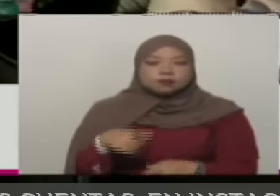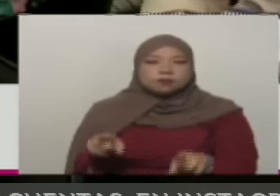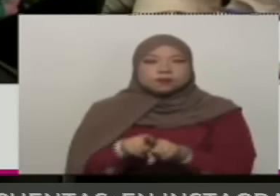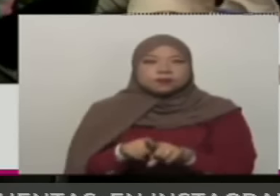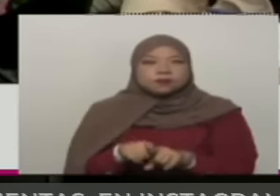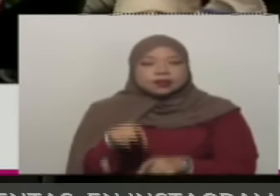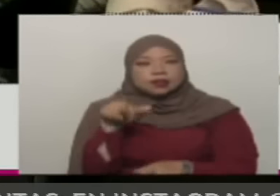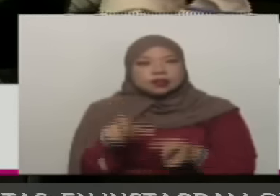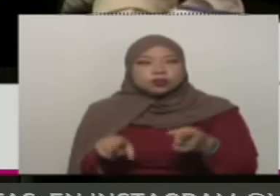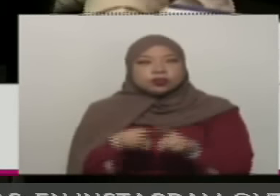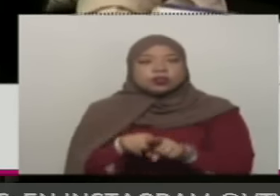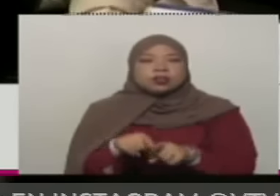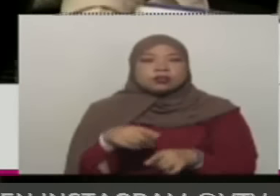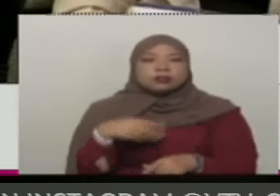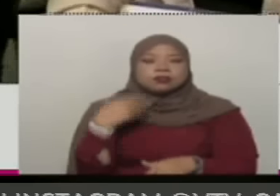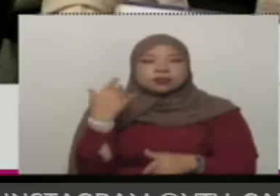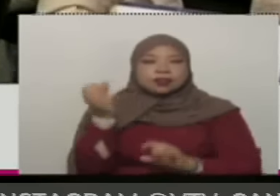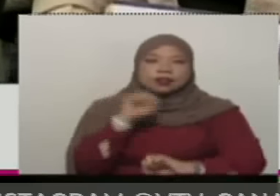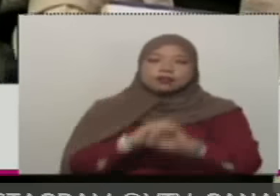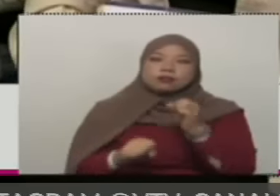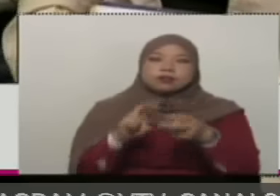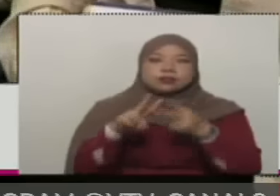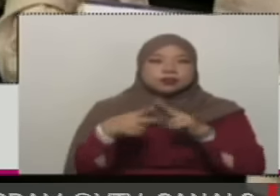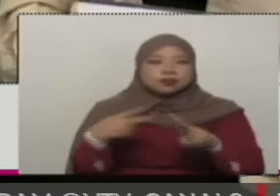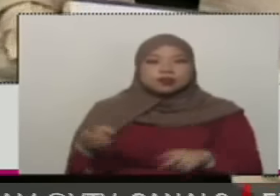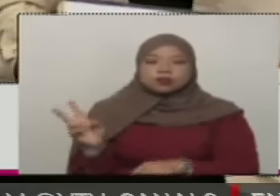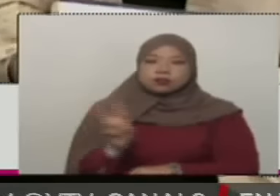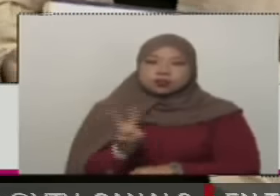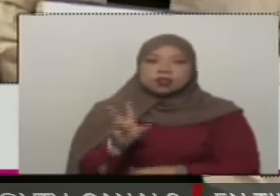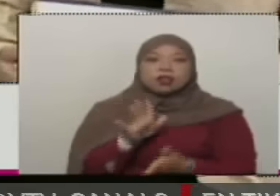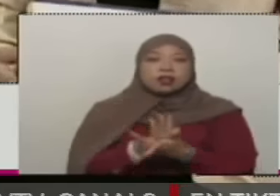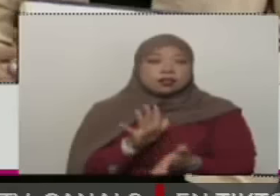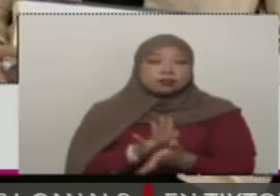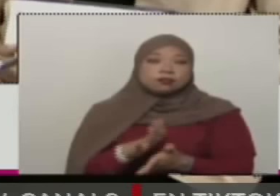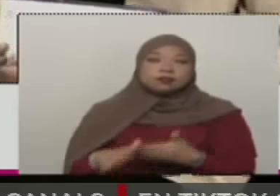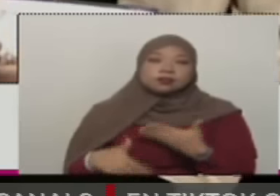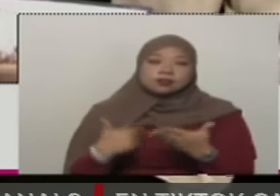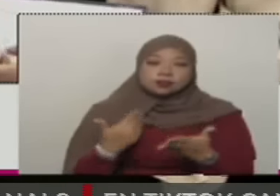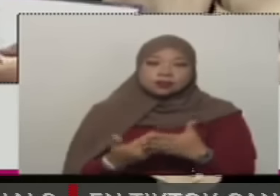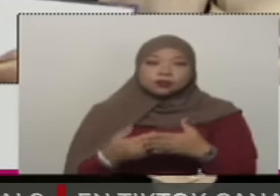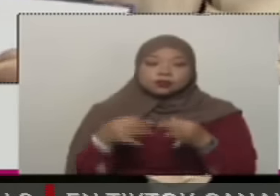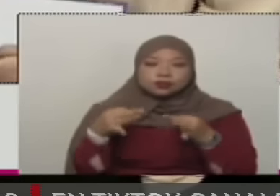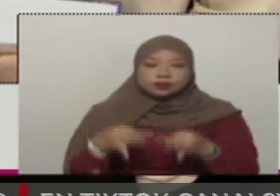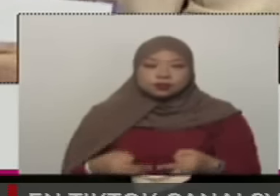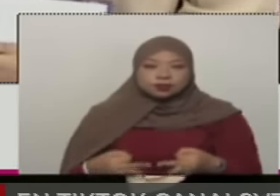siempre para defender la paz de Venezuela, la estabilidad,